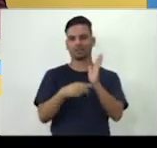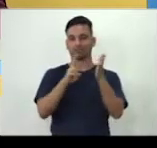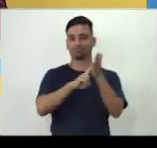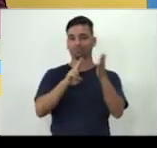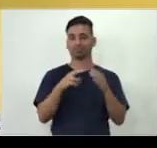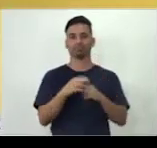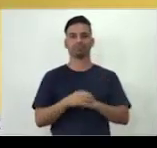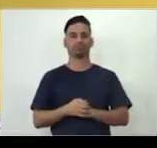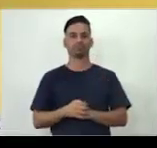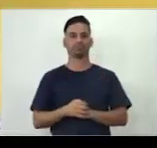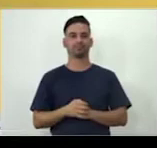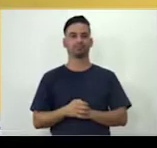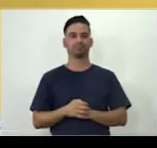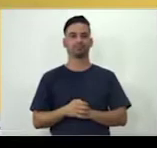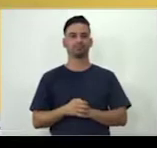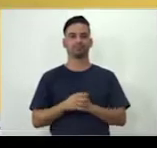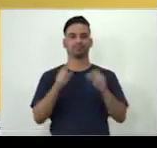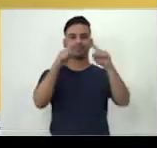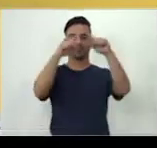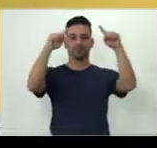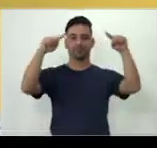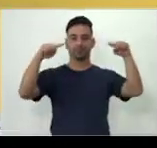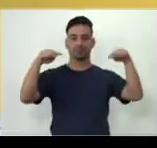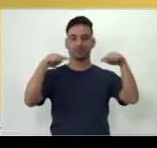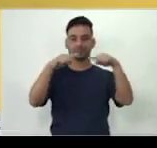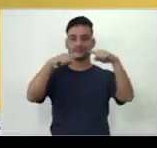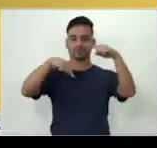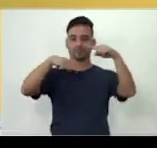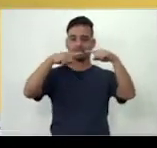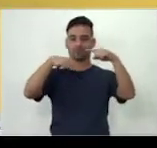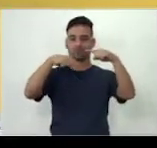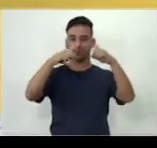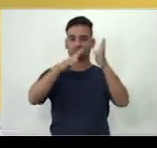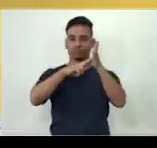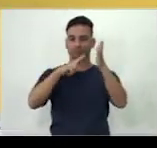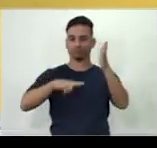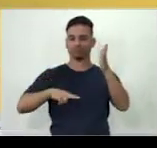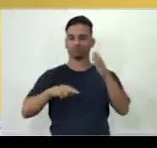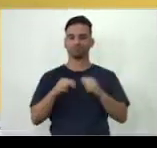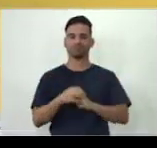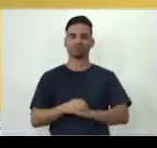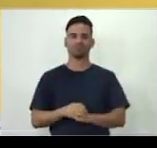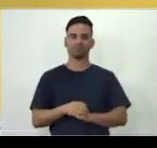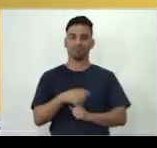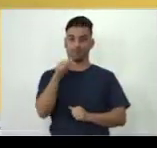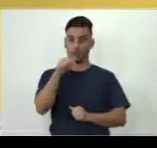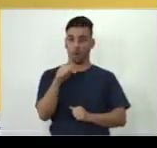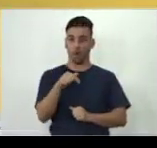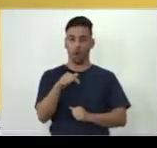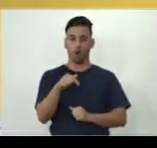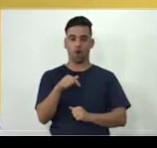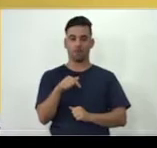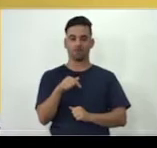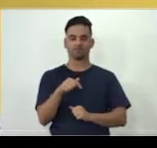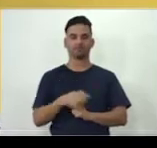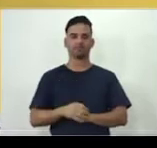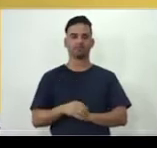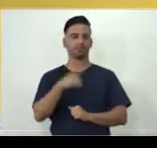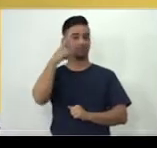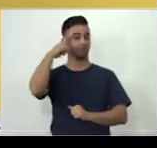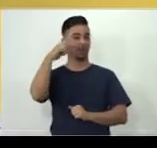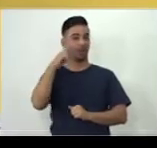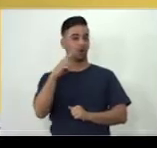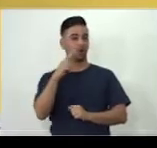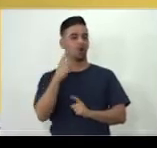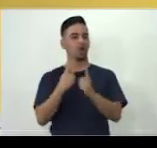de los cuerpos y los circuitos eléctricos, donde en la primera parte del encuentro de hoy vamos a estar recordando algunos de los contenidos